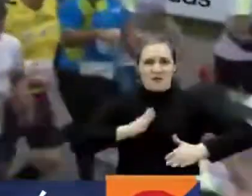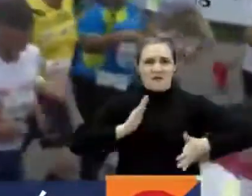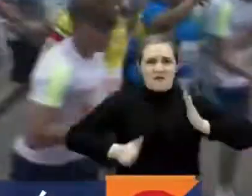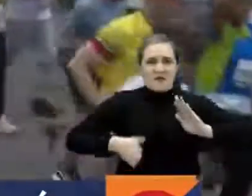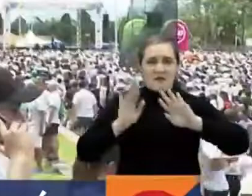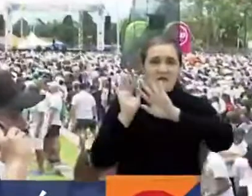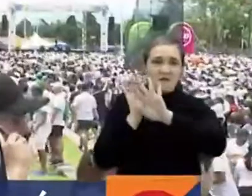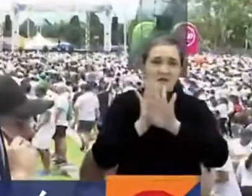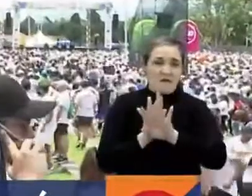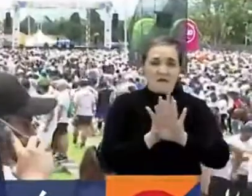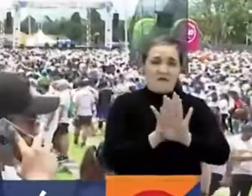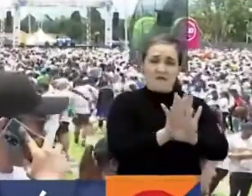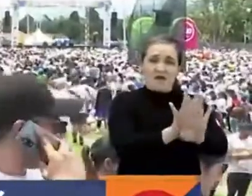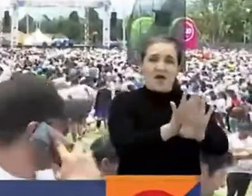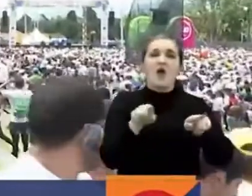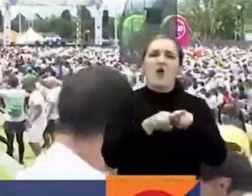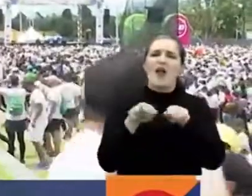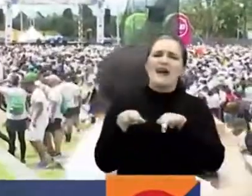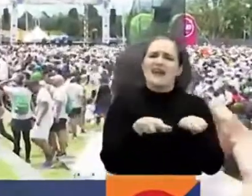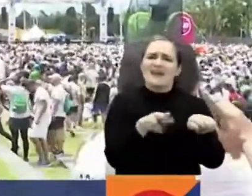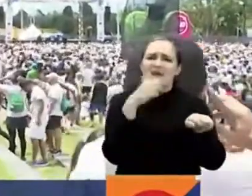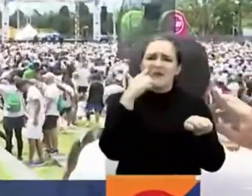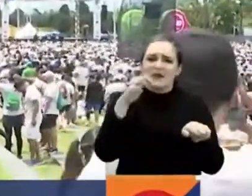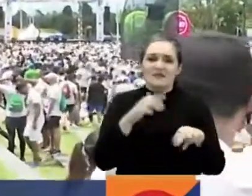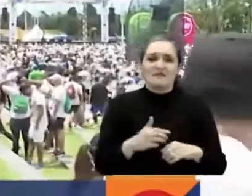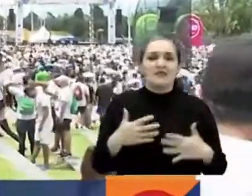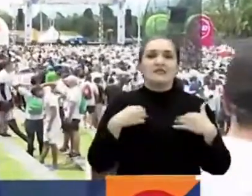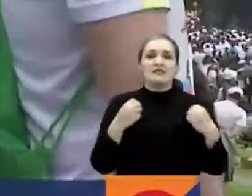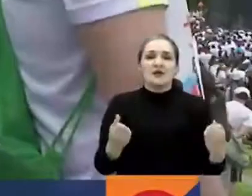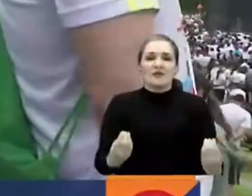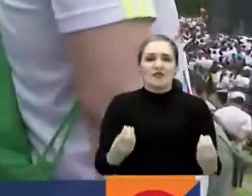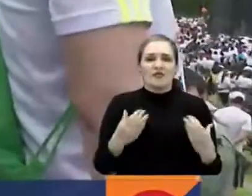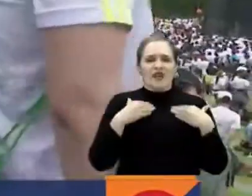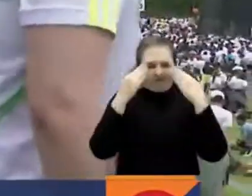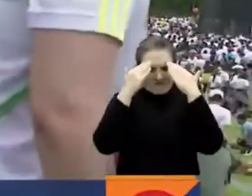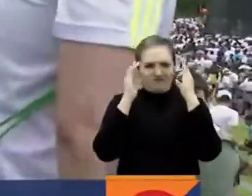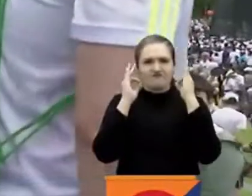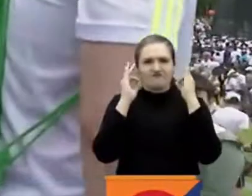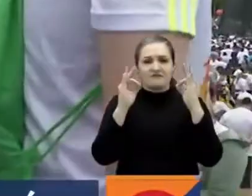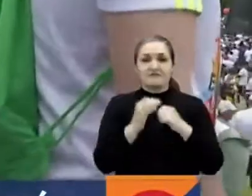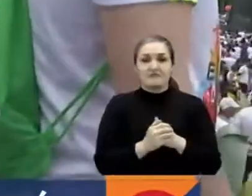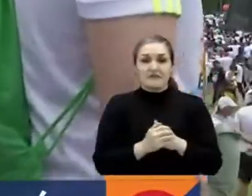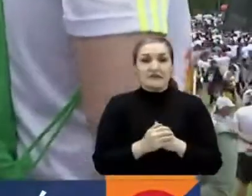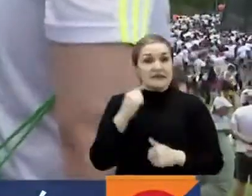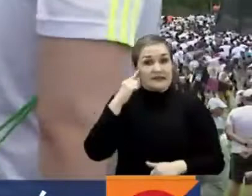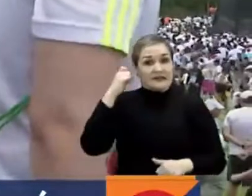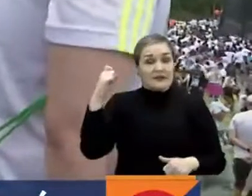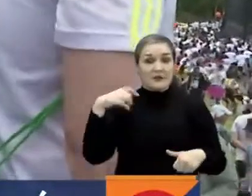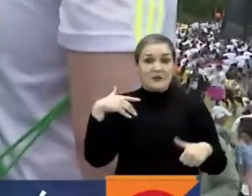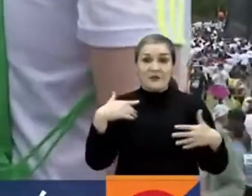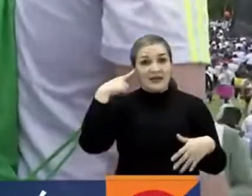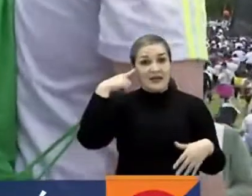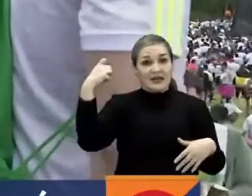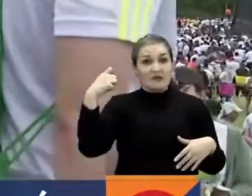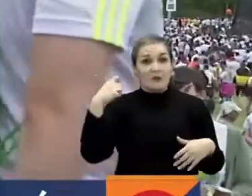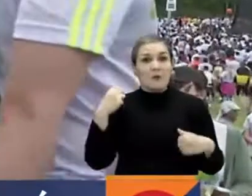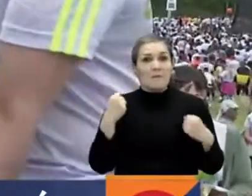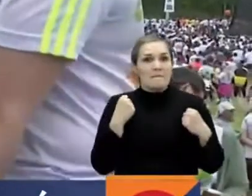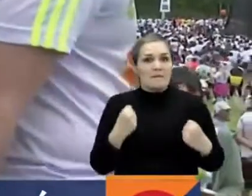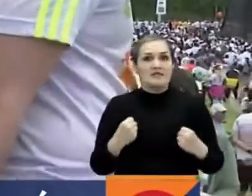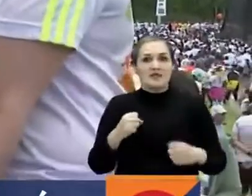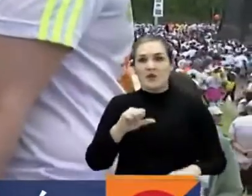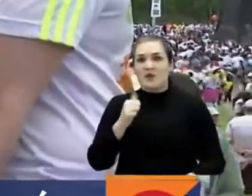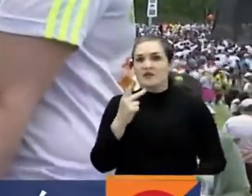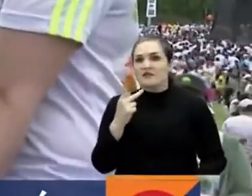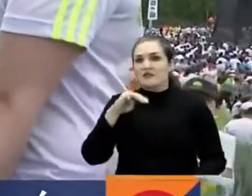de motivaciones. Por salud, por bienestar, esto le abre a uno la mente. Sí, es reto, 10 son pesados, pero